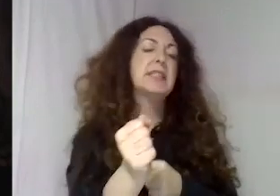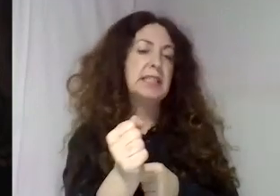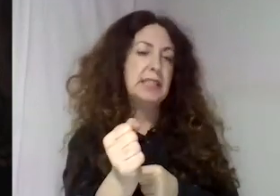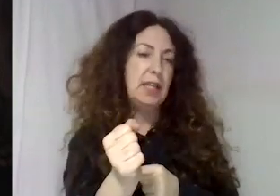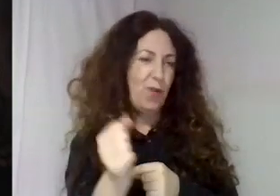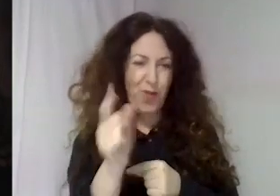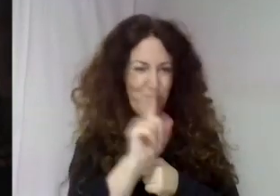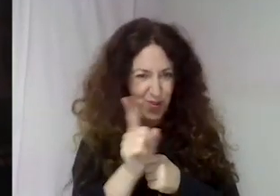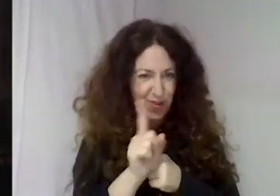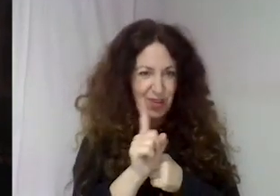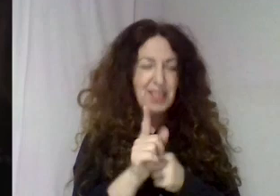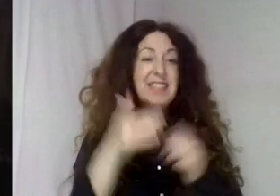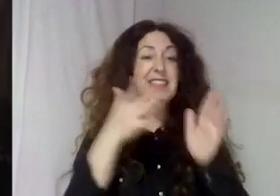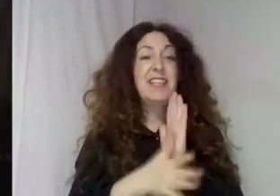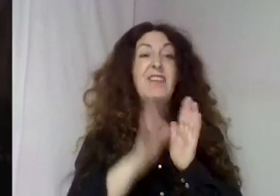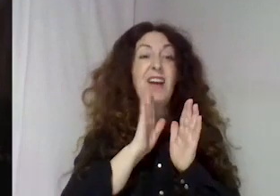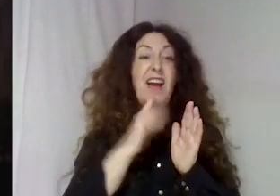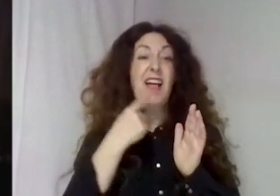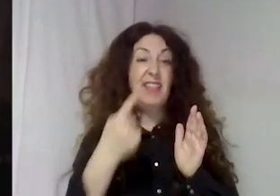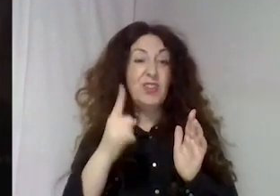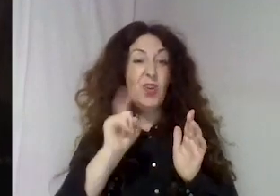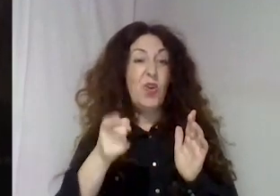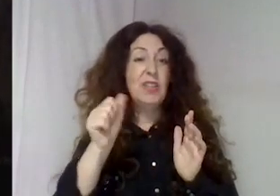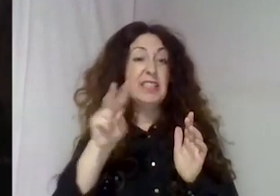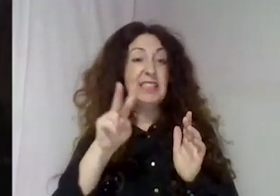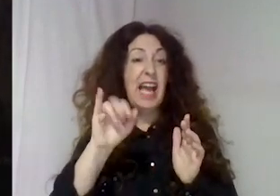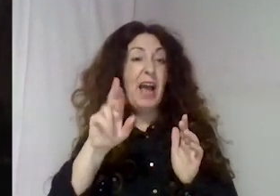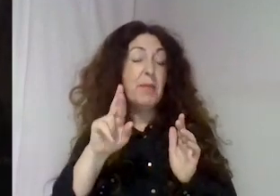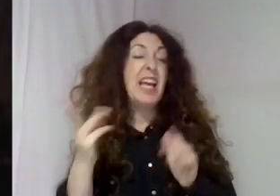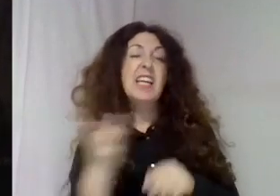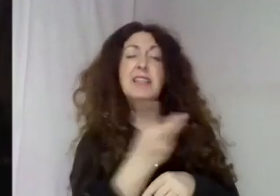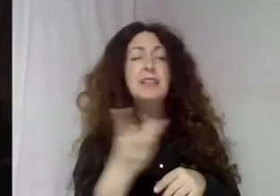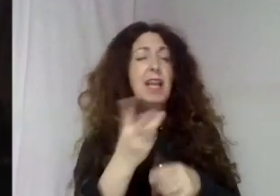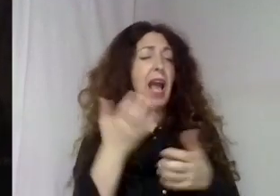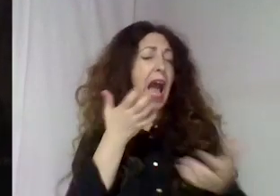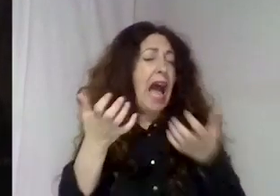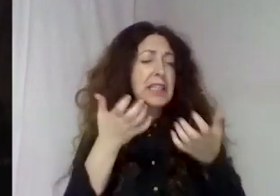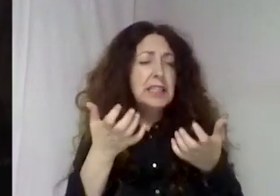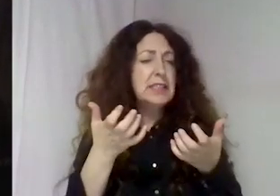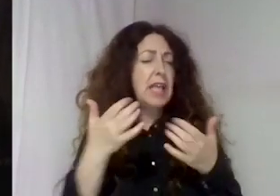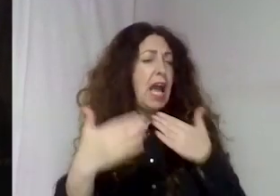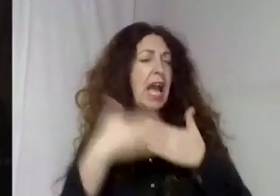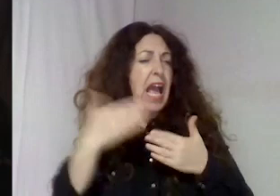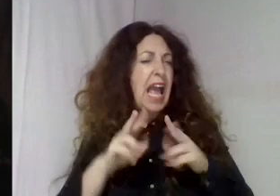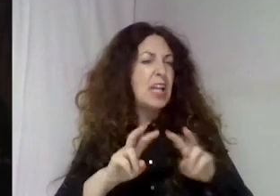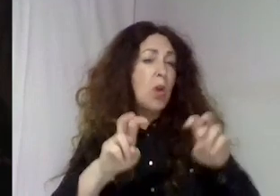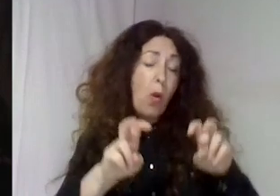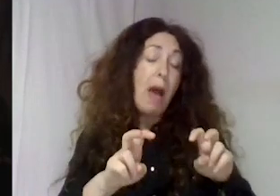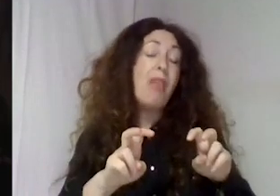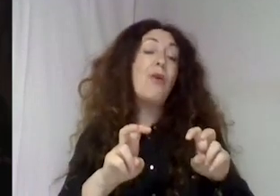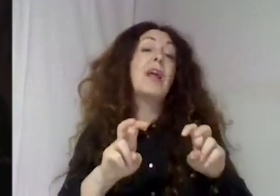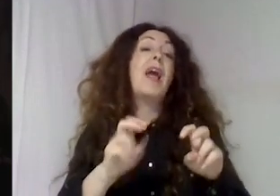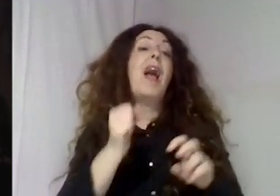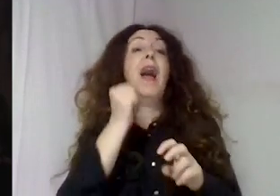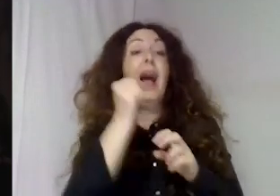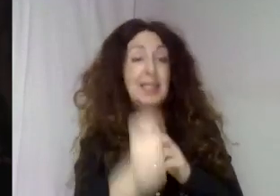a la creación. Ahora las obras de creación no se las juzga por los parámetros,